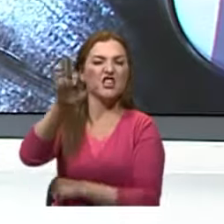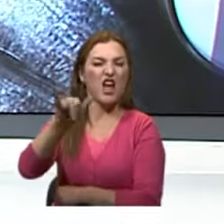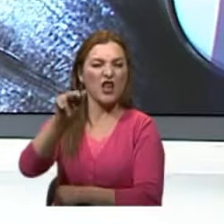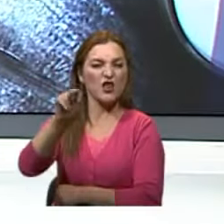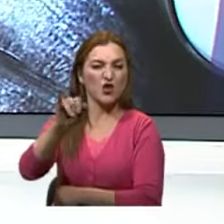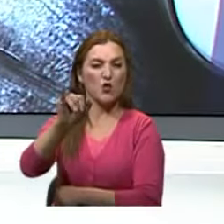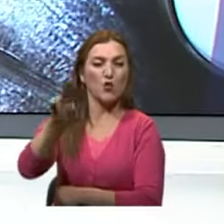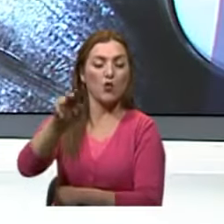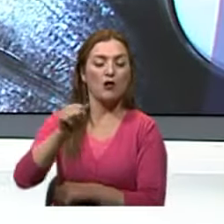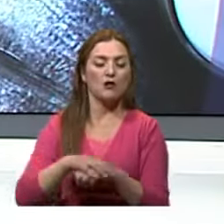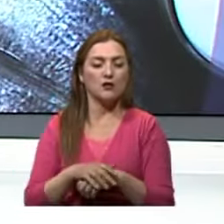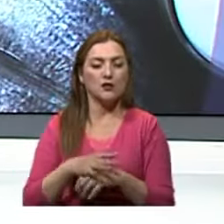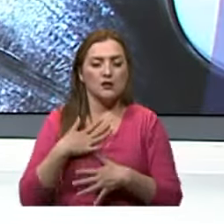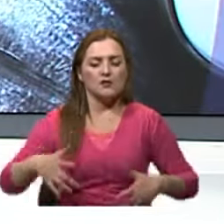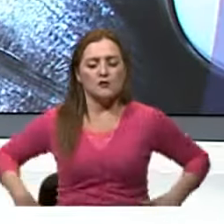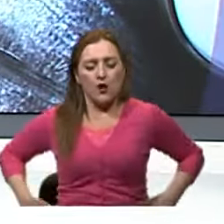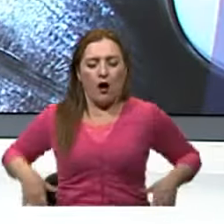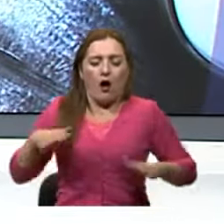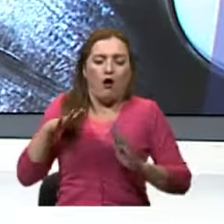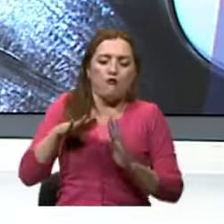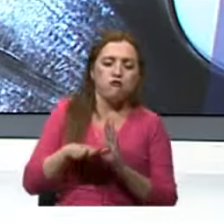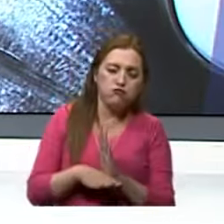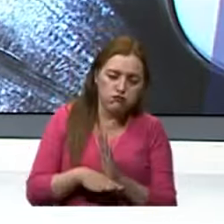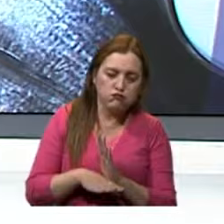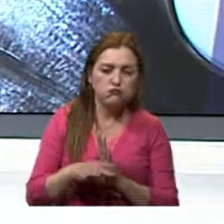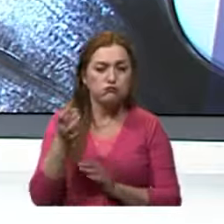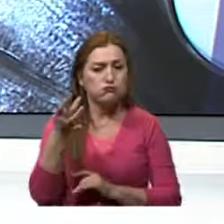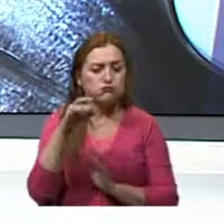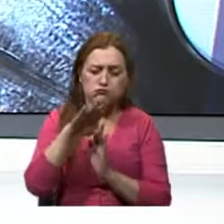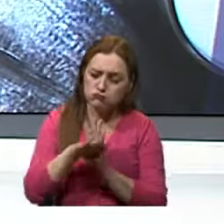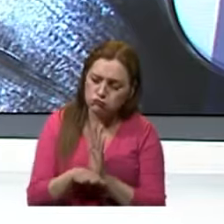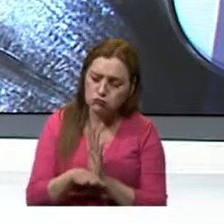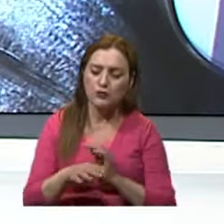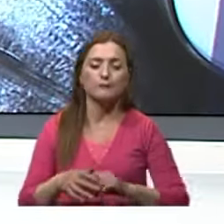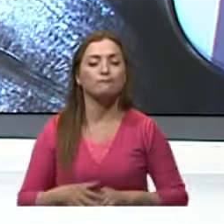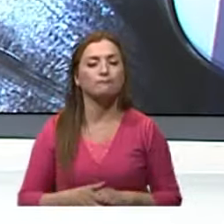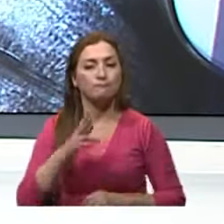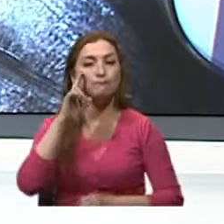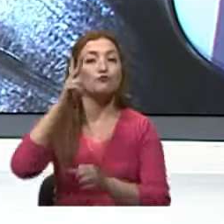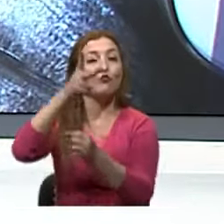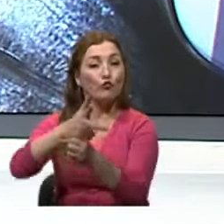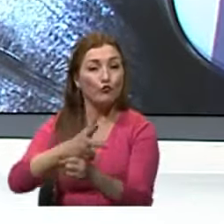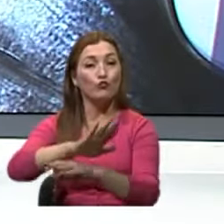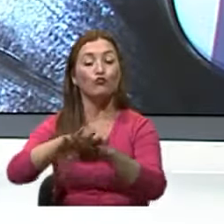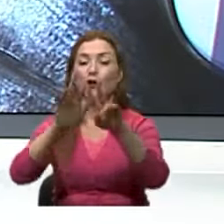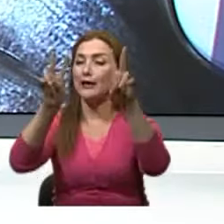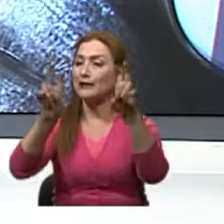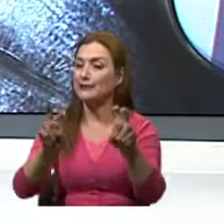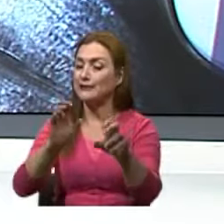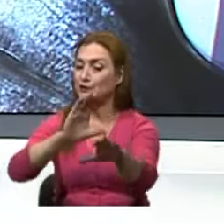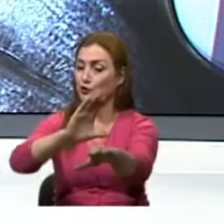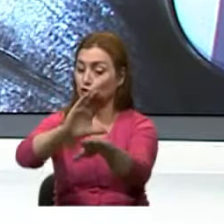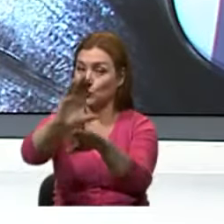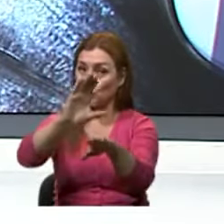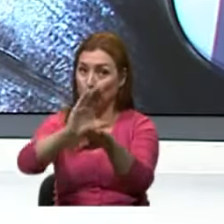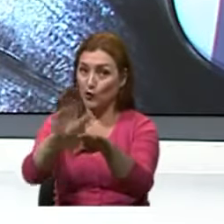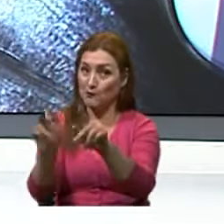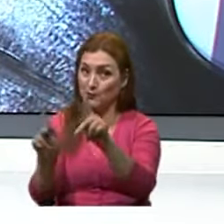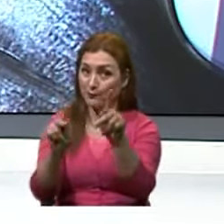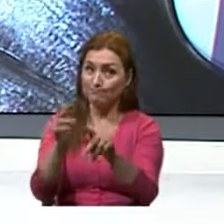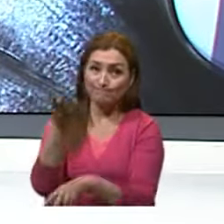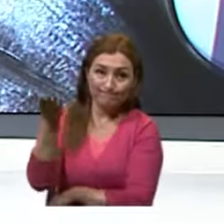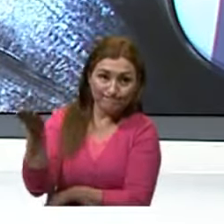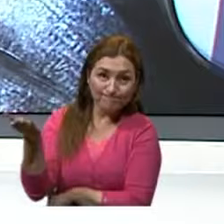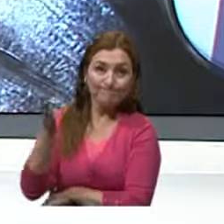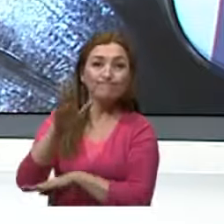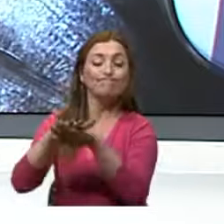dolor de esas personas que han sufrido estas fracturas. Ahora vamos a ver un video pues, sobre algunos consejos que ha preparado Michelle Villasís